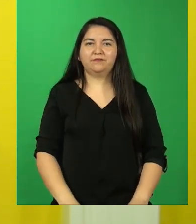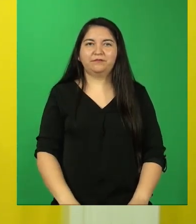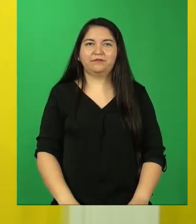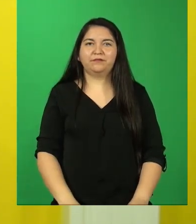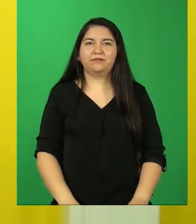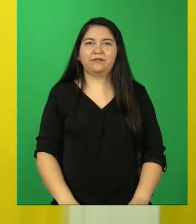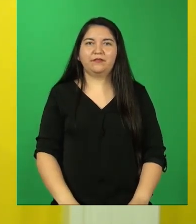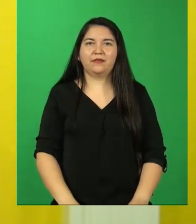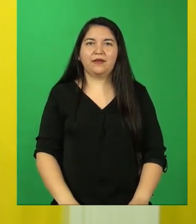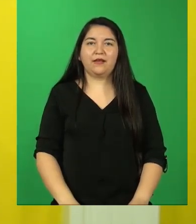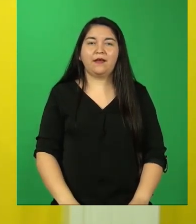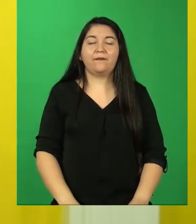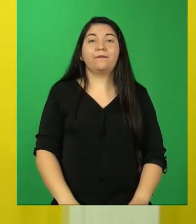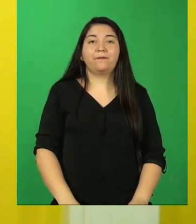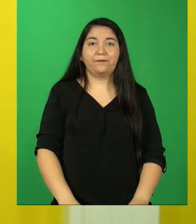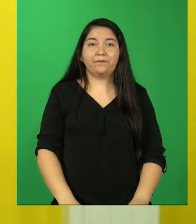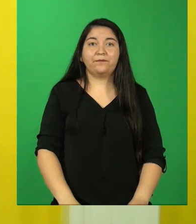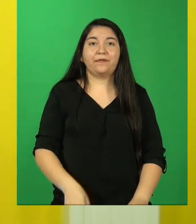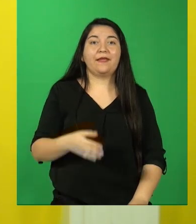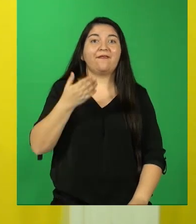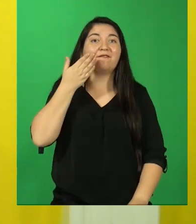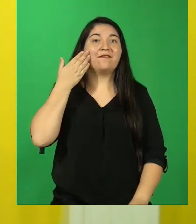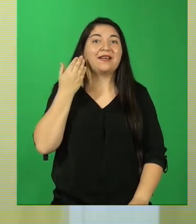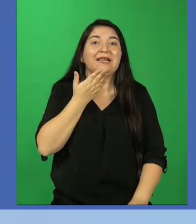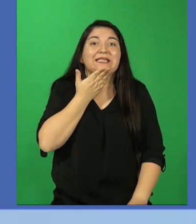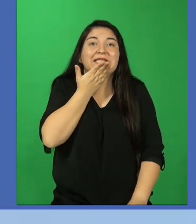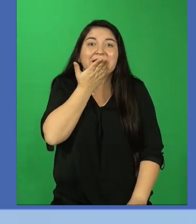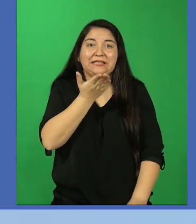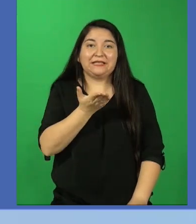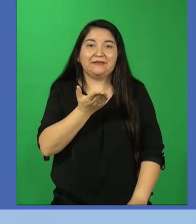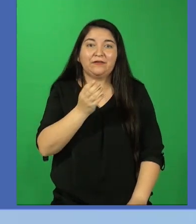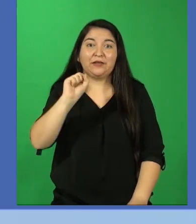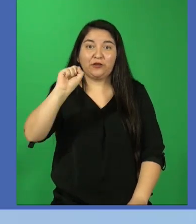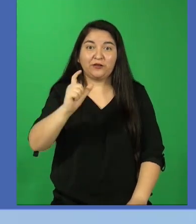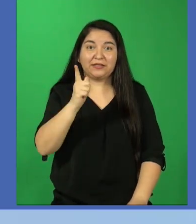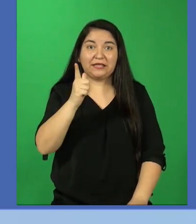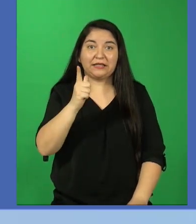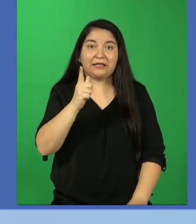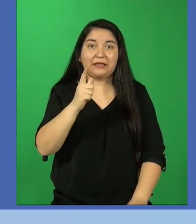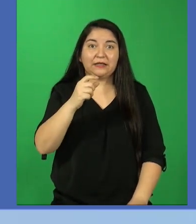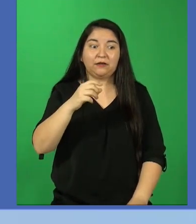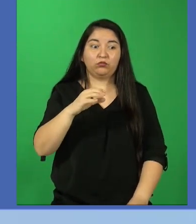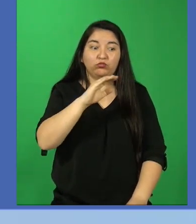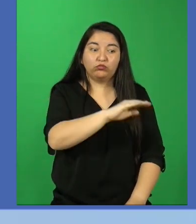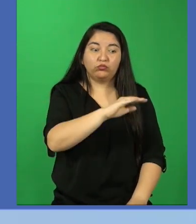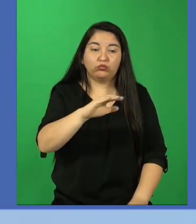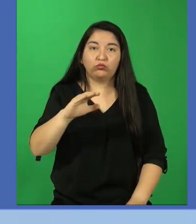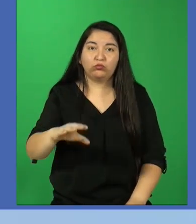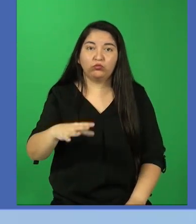Sí, Blanca Nieves y los 7 enanitos. ¿Que vivían dónde?